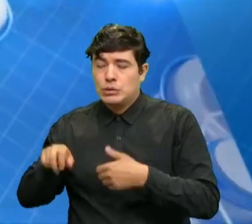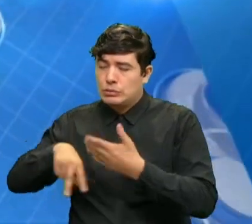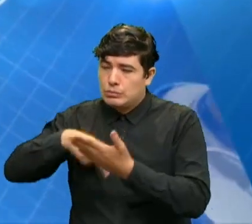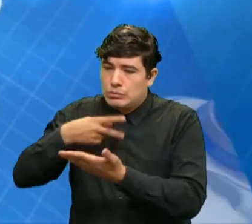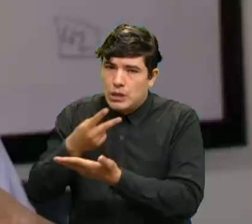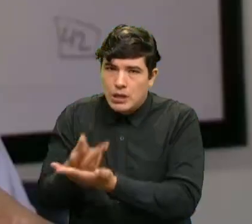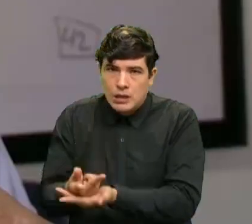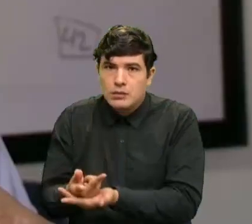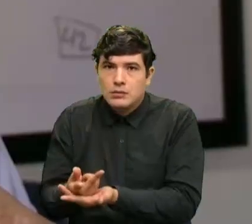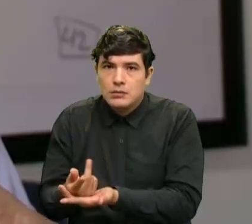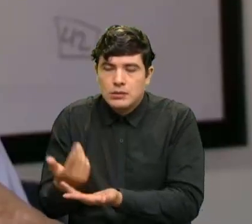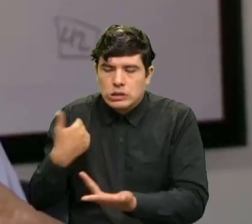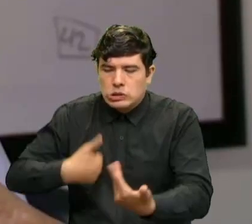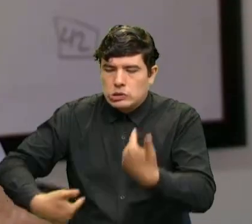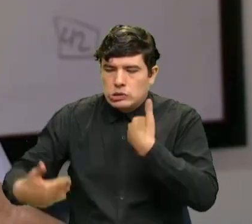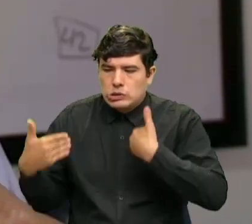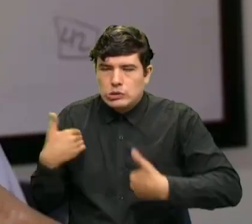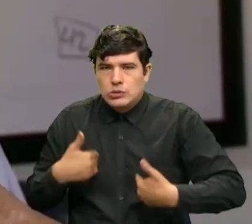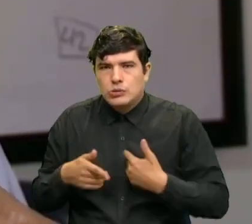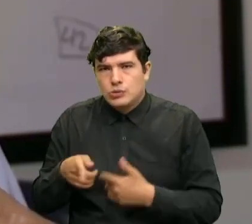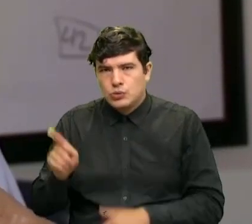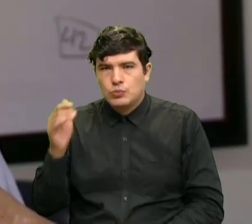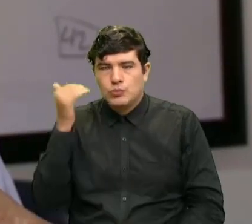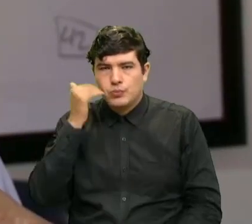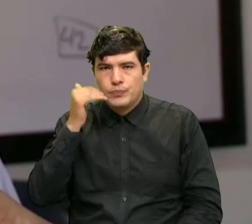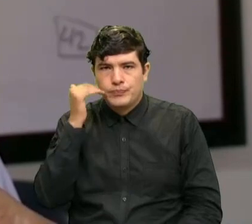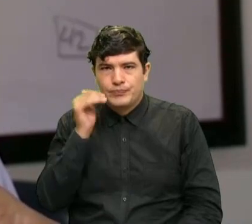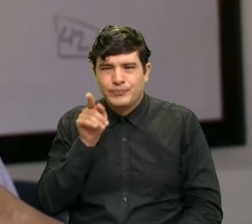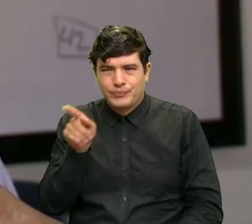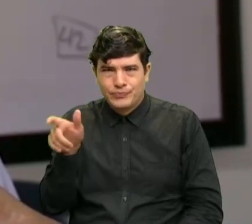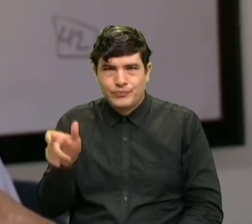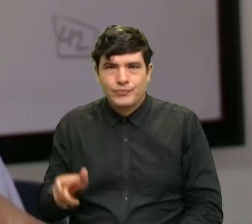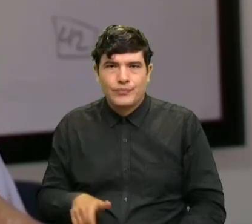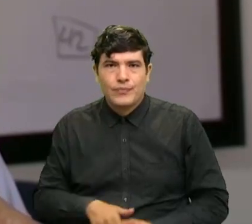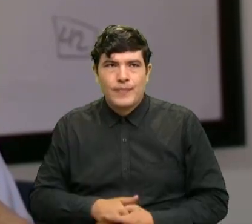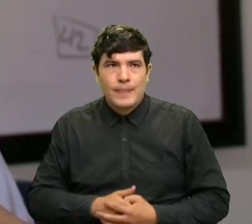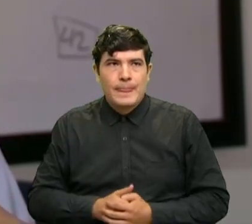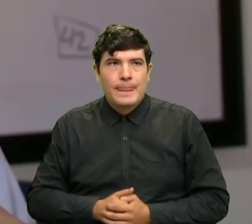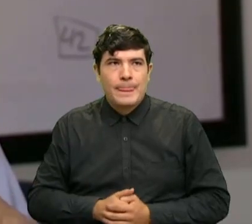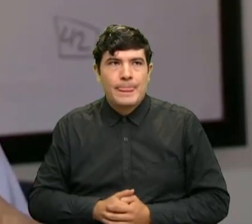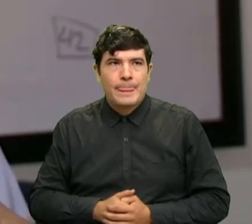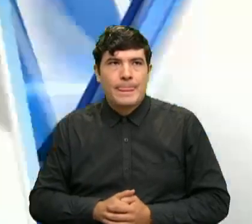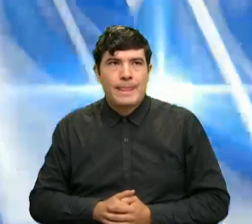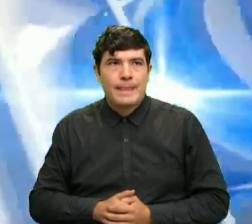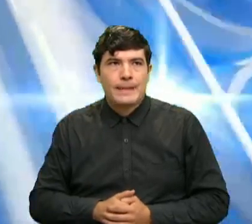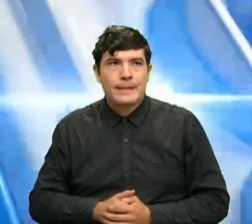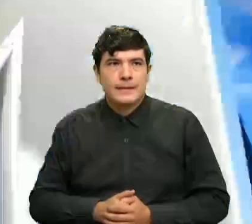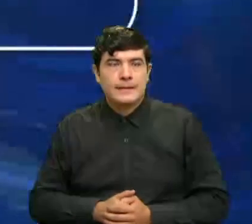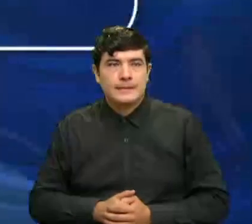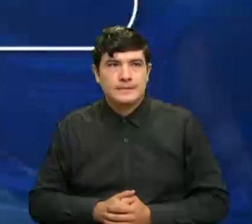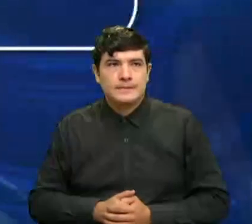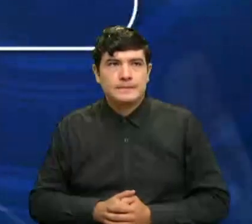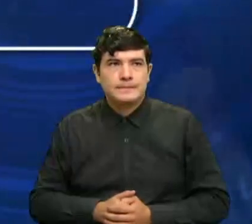La persona oxisa corresponde a la pasajera de la conductora de la motocicleta.